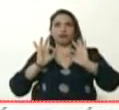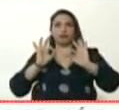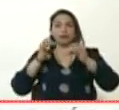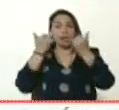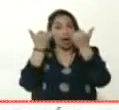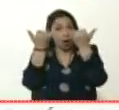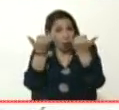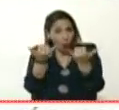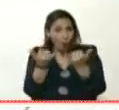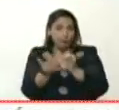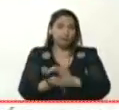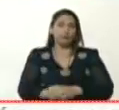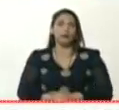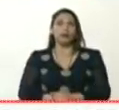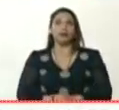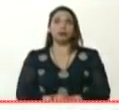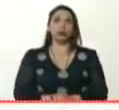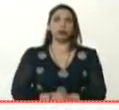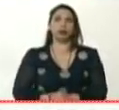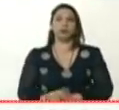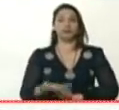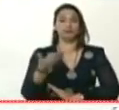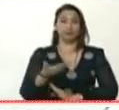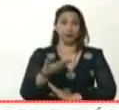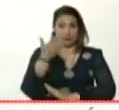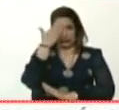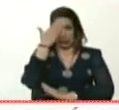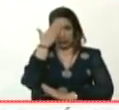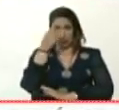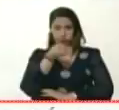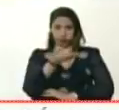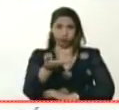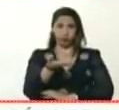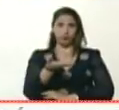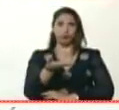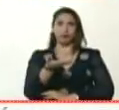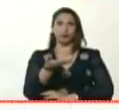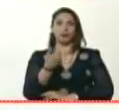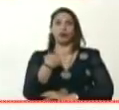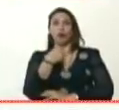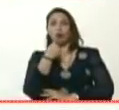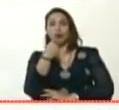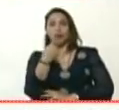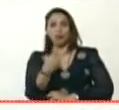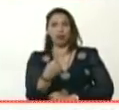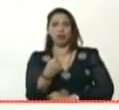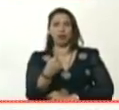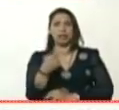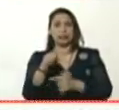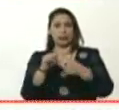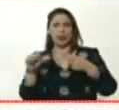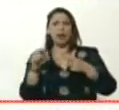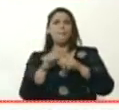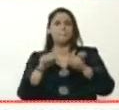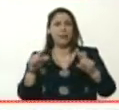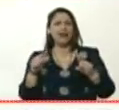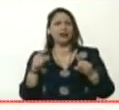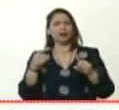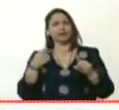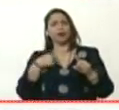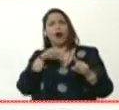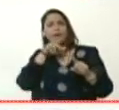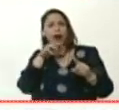Ahora, es importante que se sepa esto. Yo lo dije esta semana, pero ya lo había dicho hace como 3 semanas